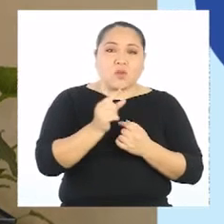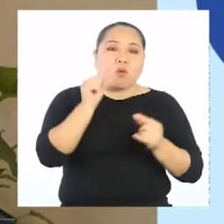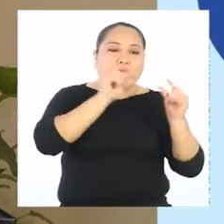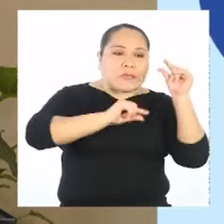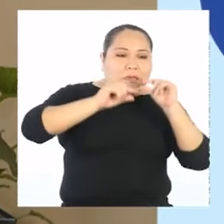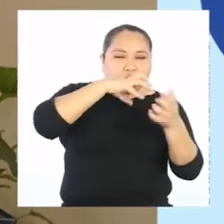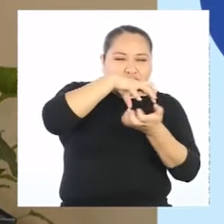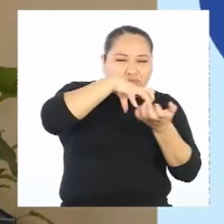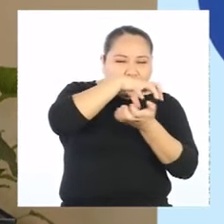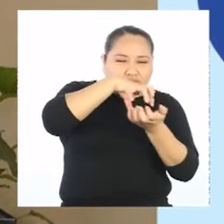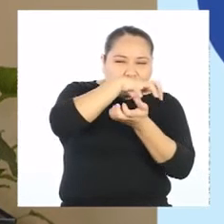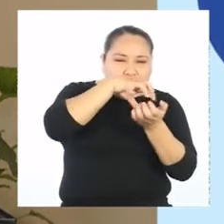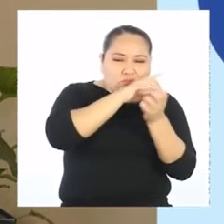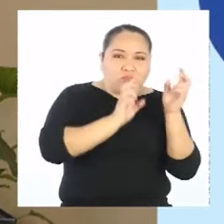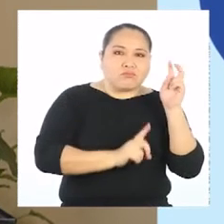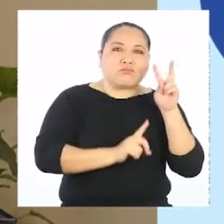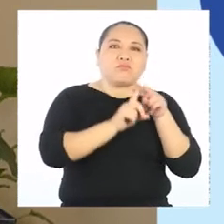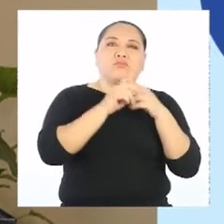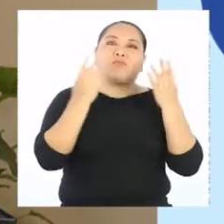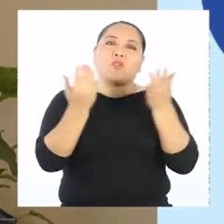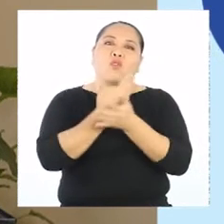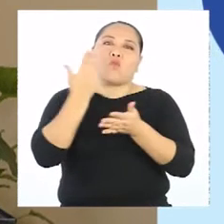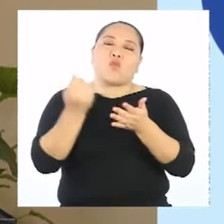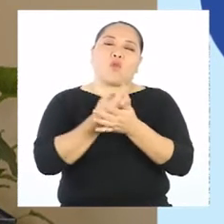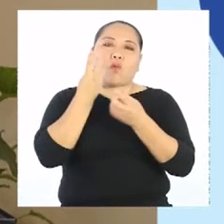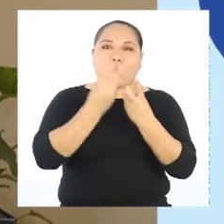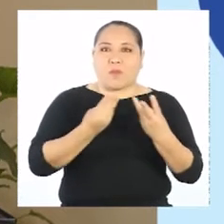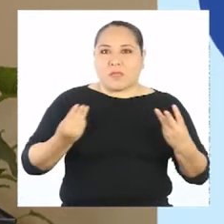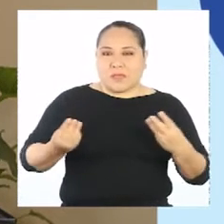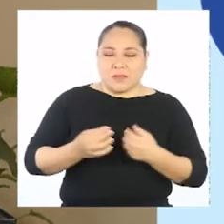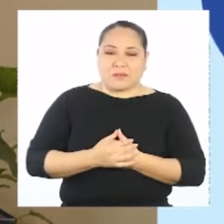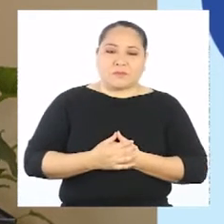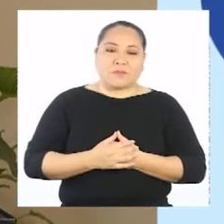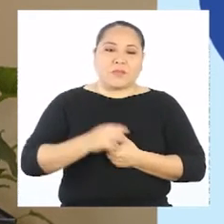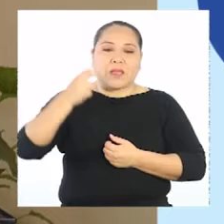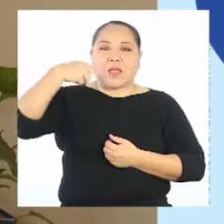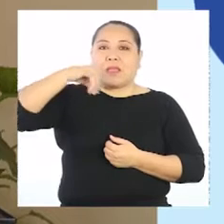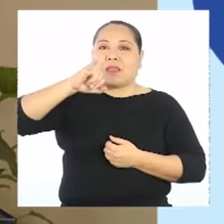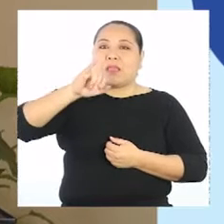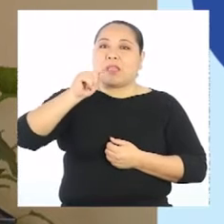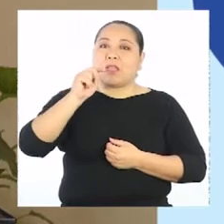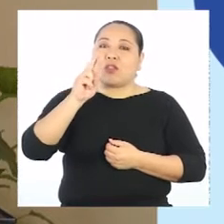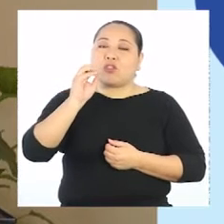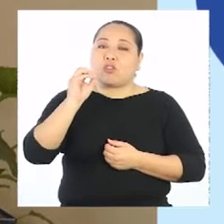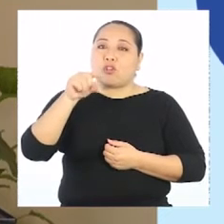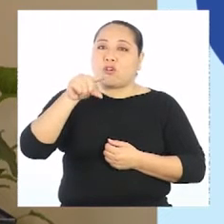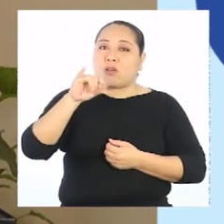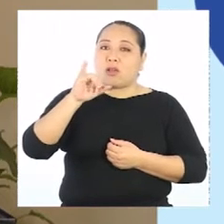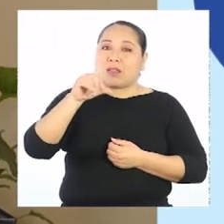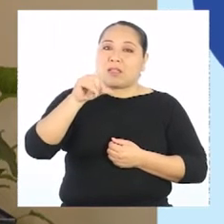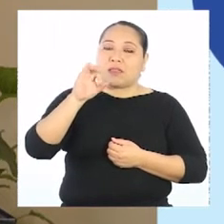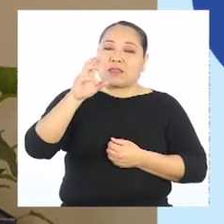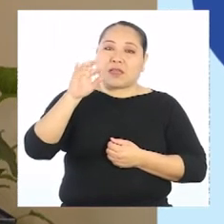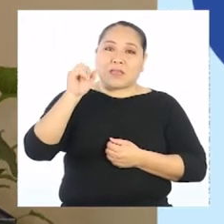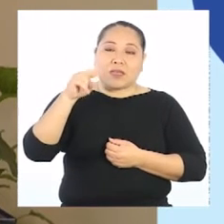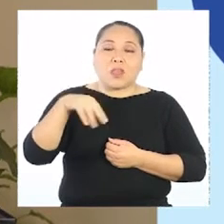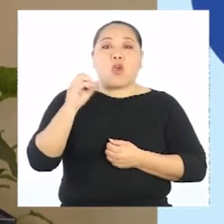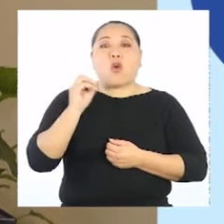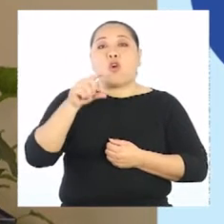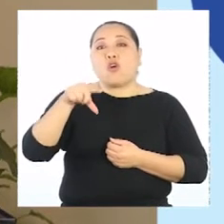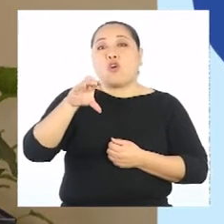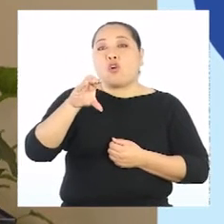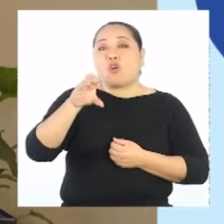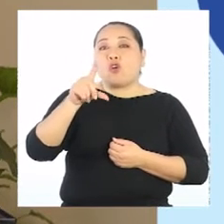diferente que se ha mejorado con el descubrimiento de nuevos materiales como la nitroglicerina o el clorato